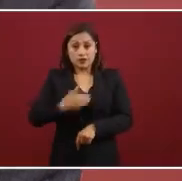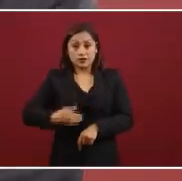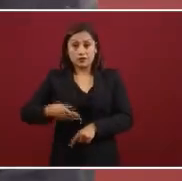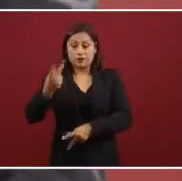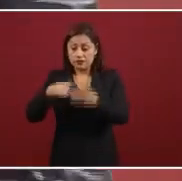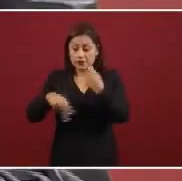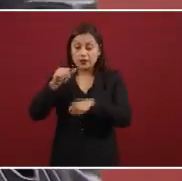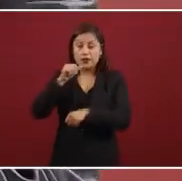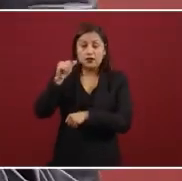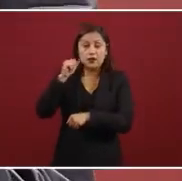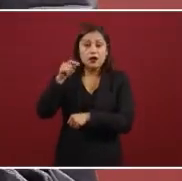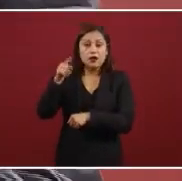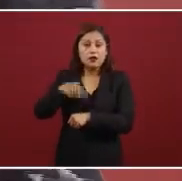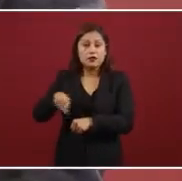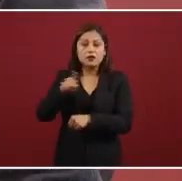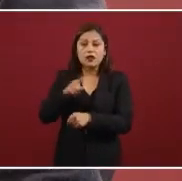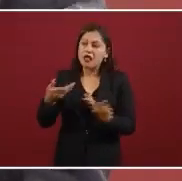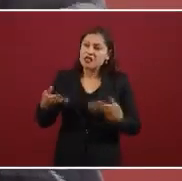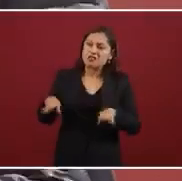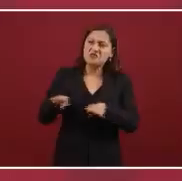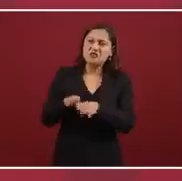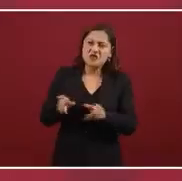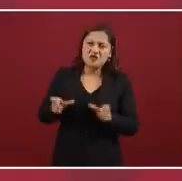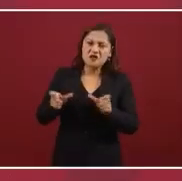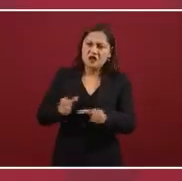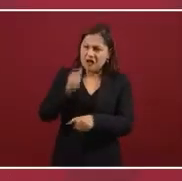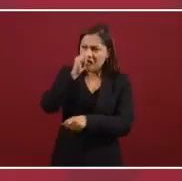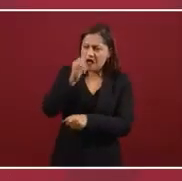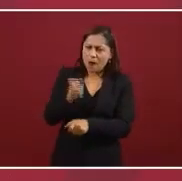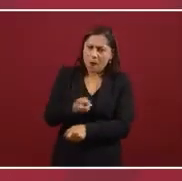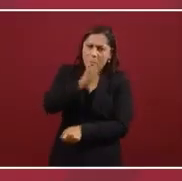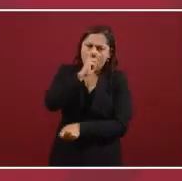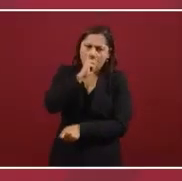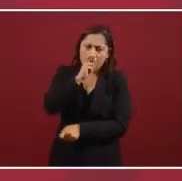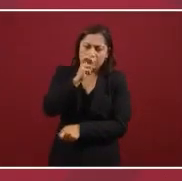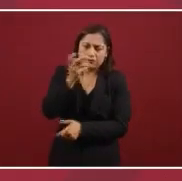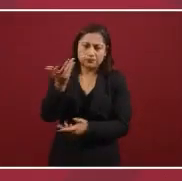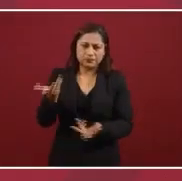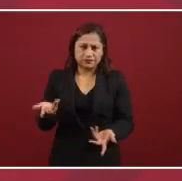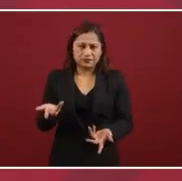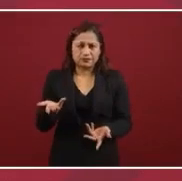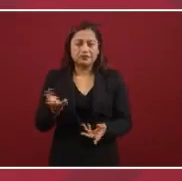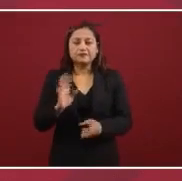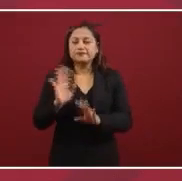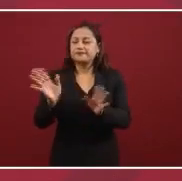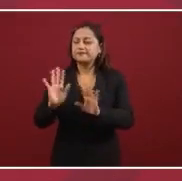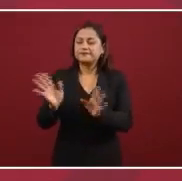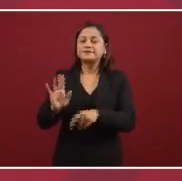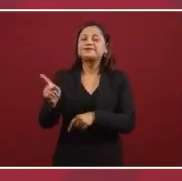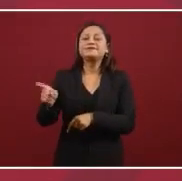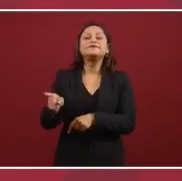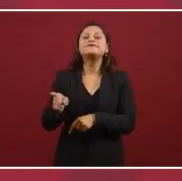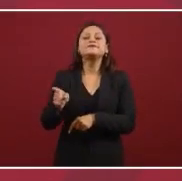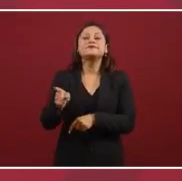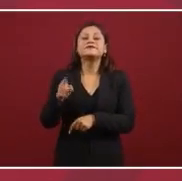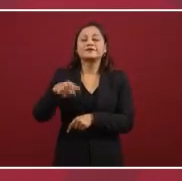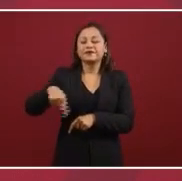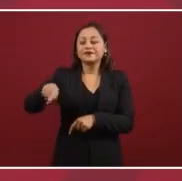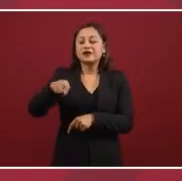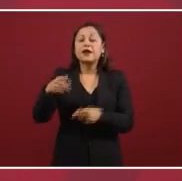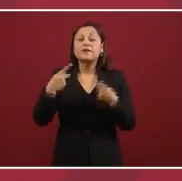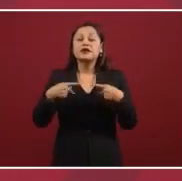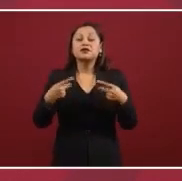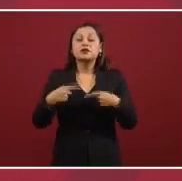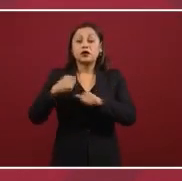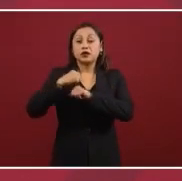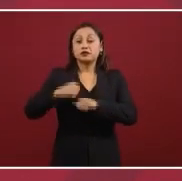Fue una decisión que tomaron en la puerta, sintieron que iban a ser rebasados